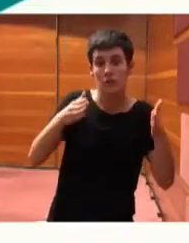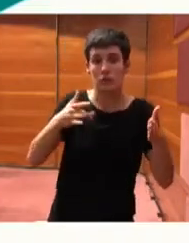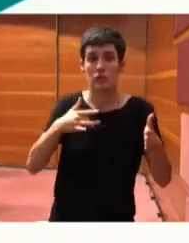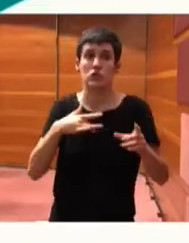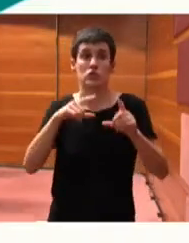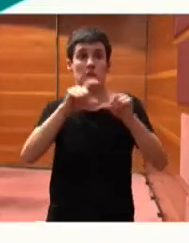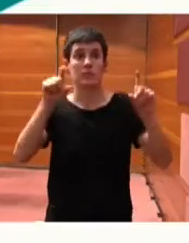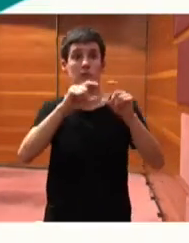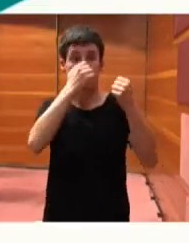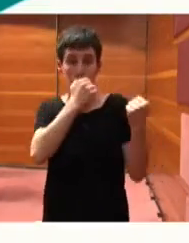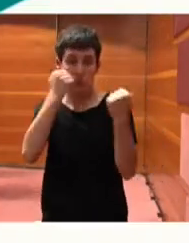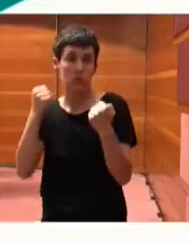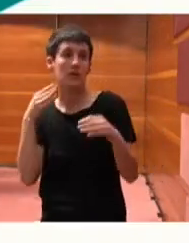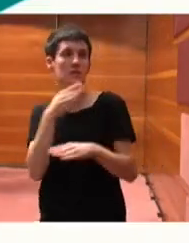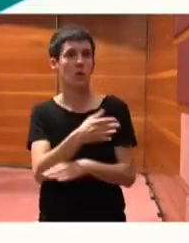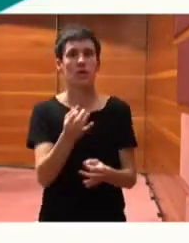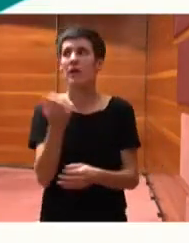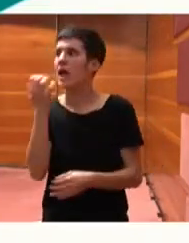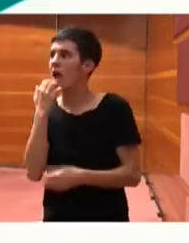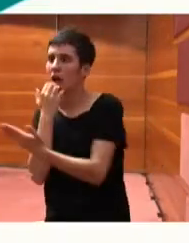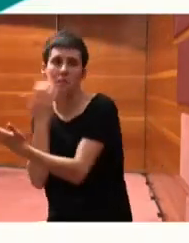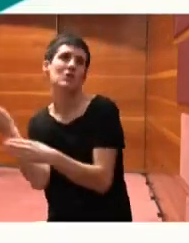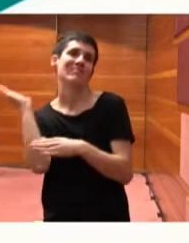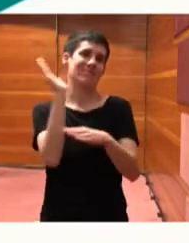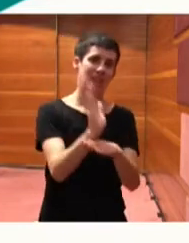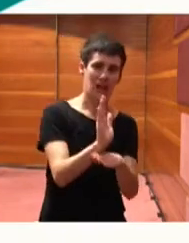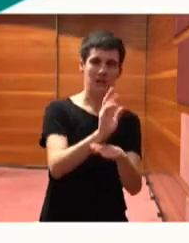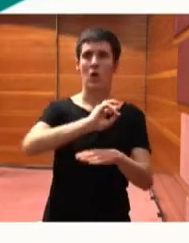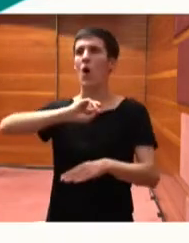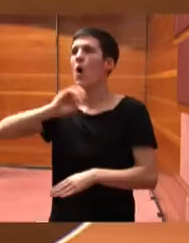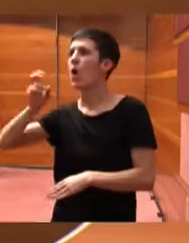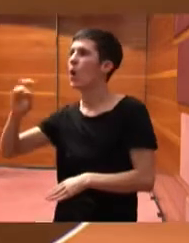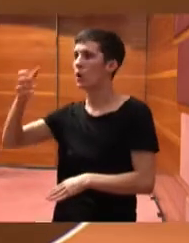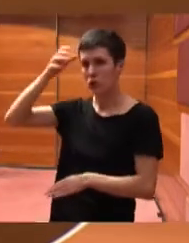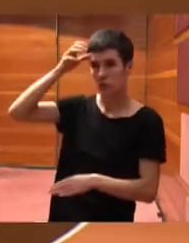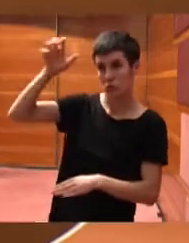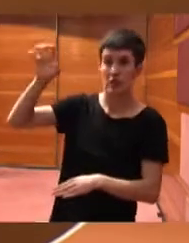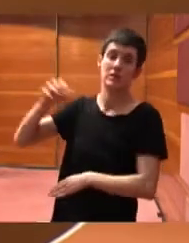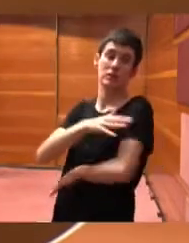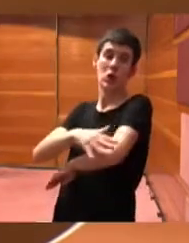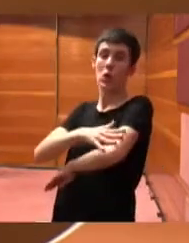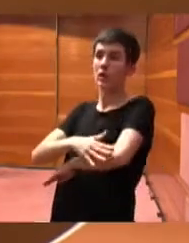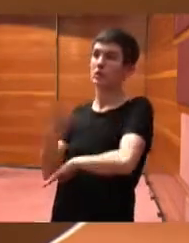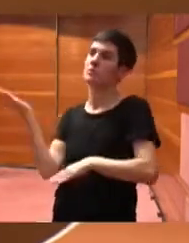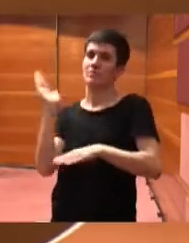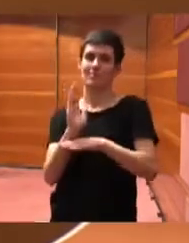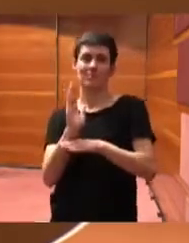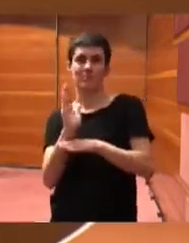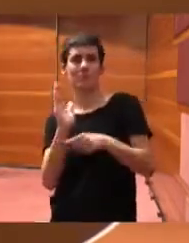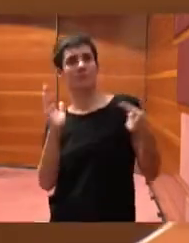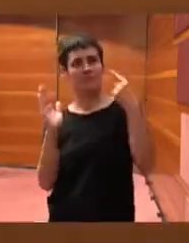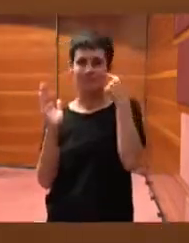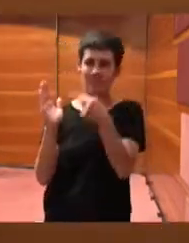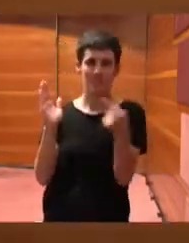públicas les tengo que poner buenos ejemplos y buenos casos de uso de otros gobiernos que les ilustren y enseñarles